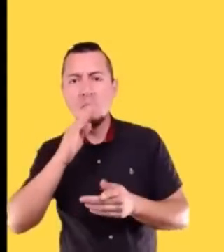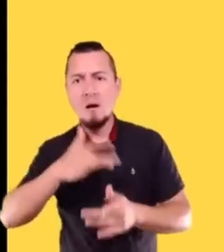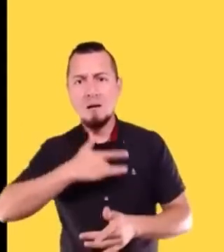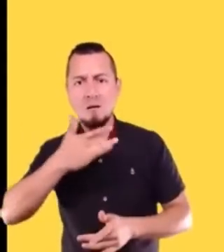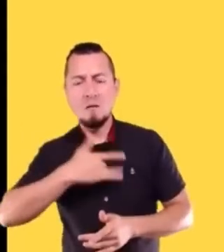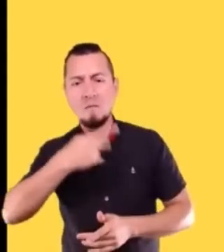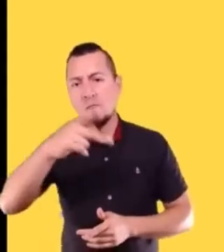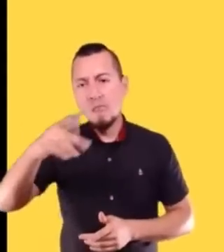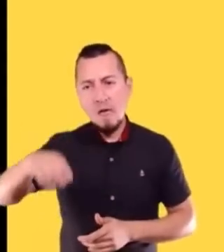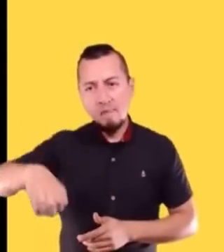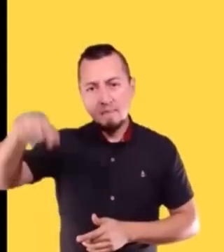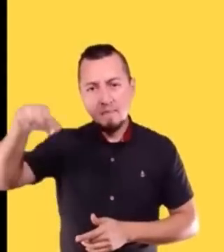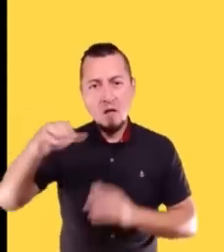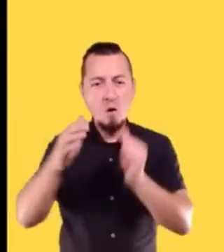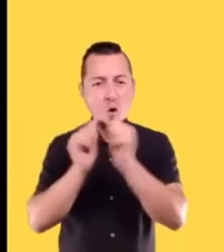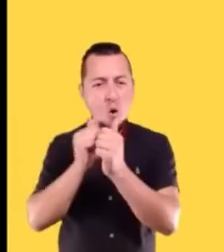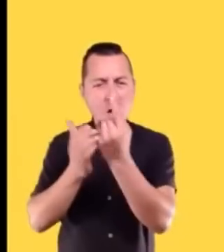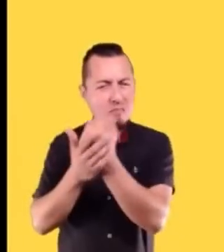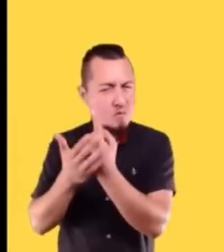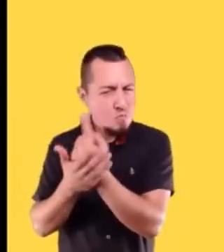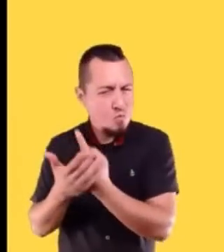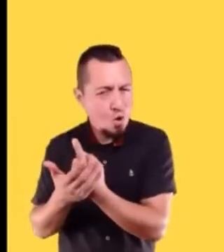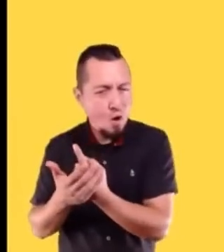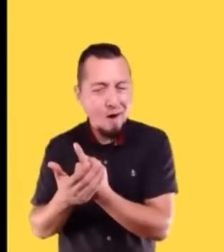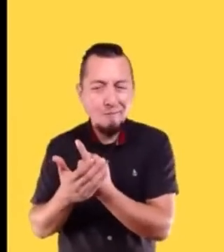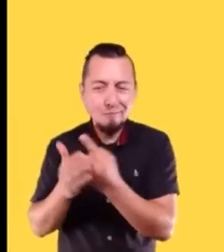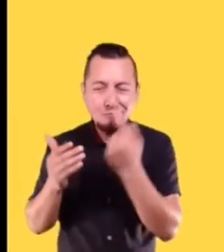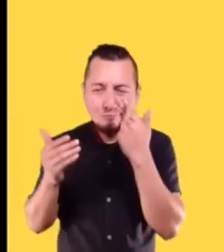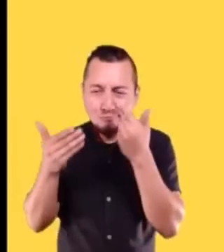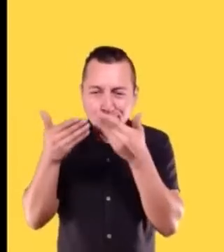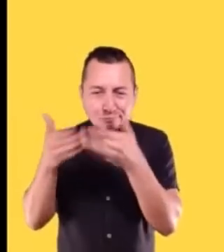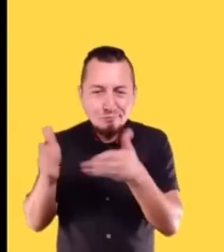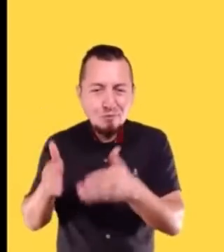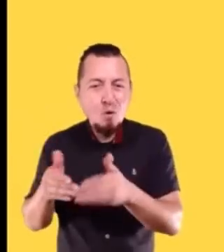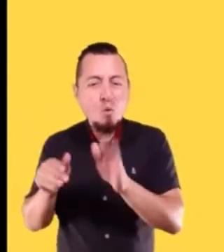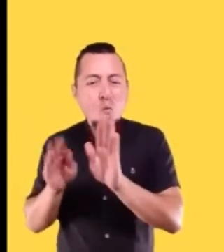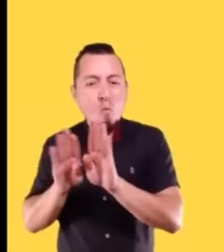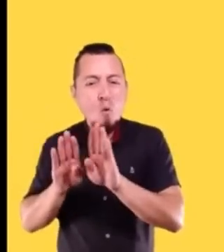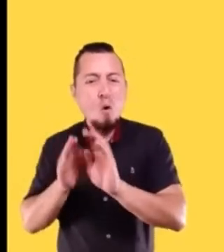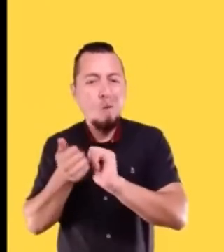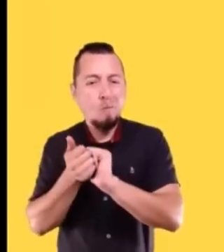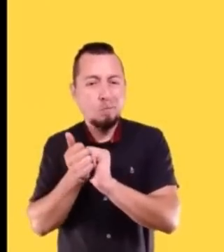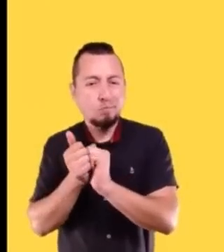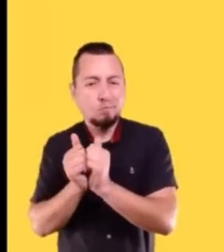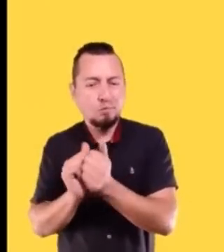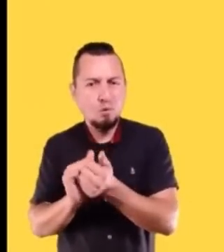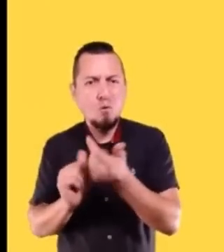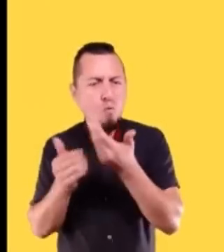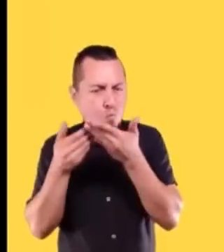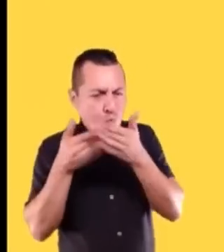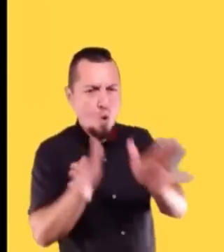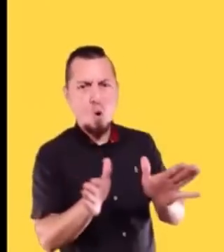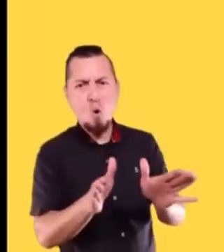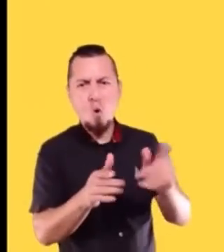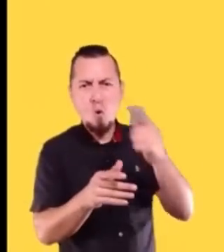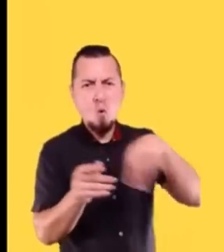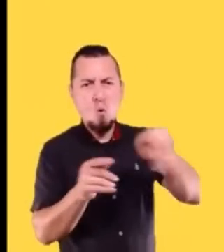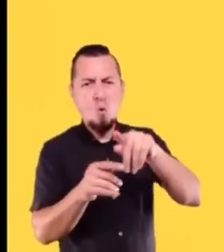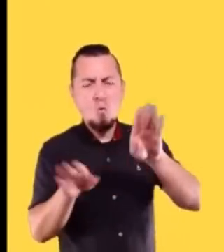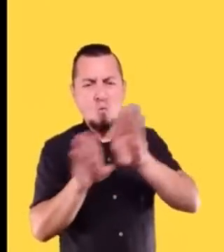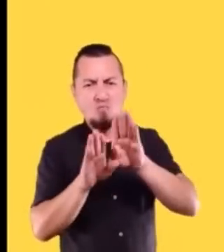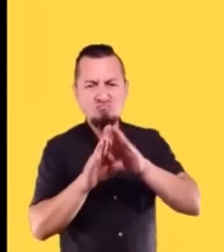con dibujos animados para los niños, con una conferencia de un especialista para el padre de familia y con un experto pedagogo o